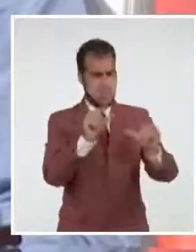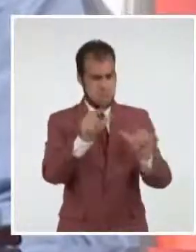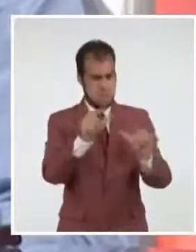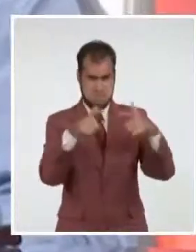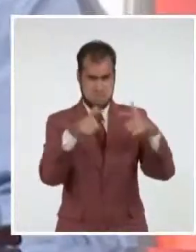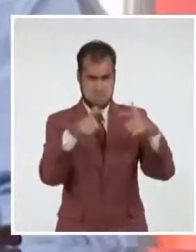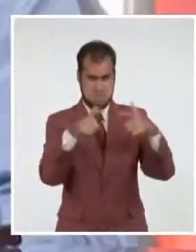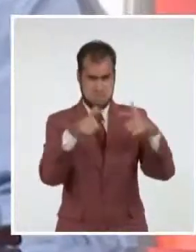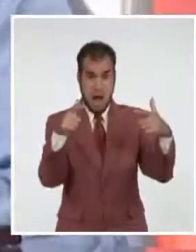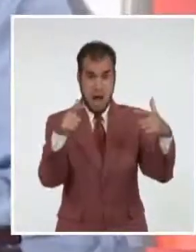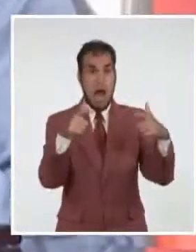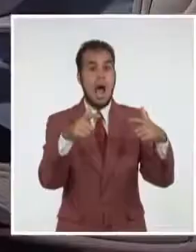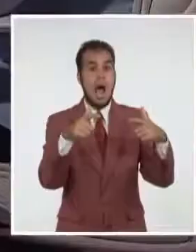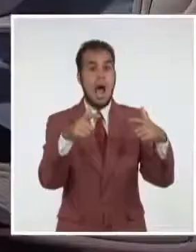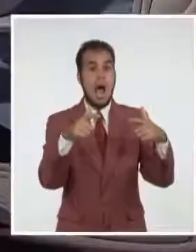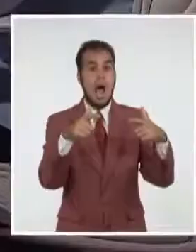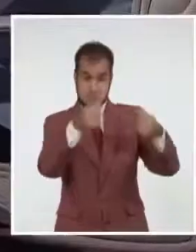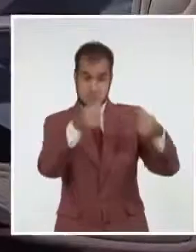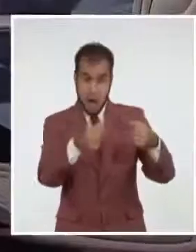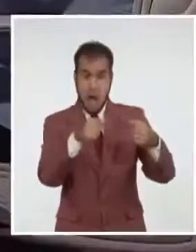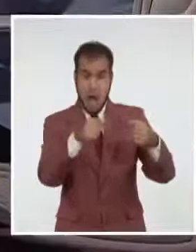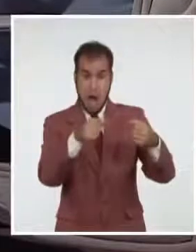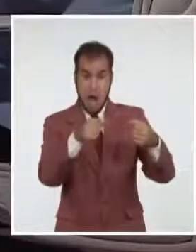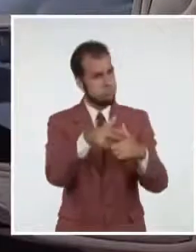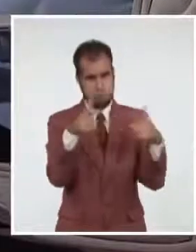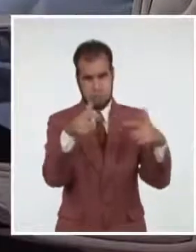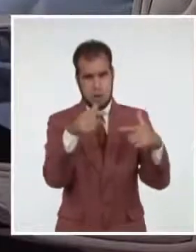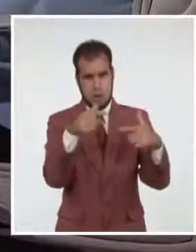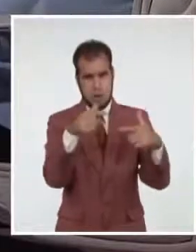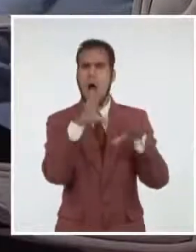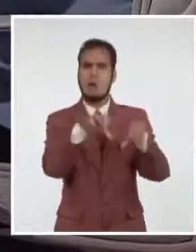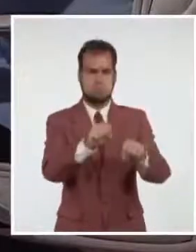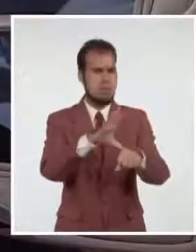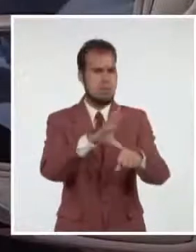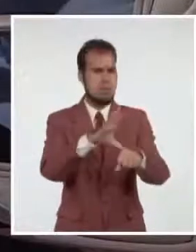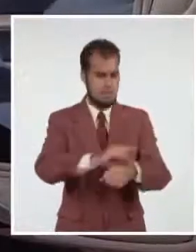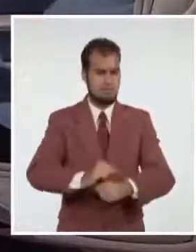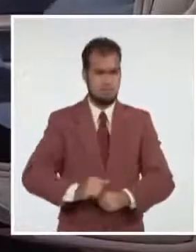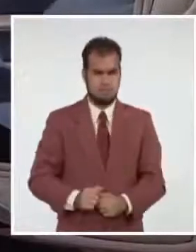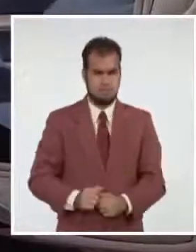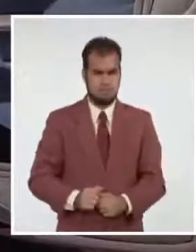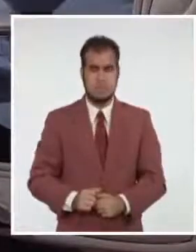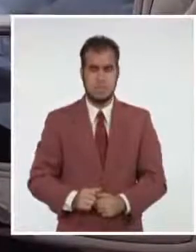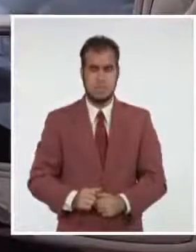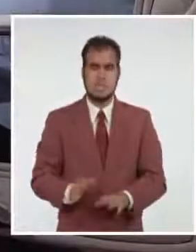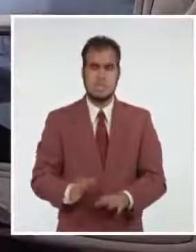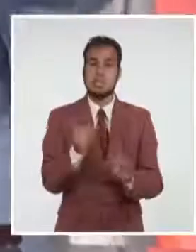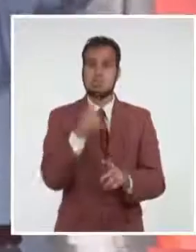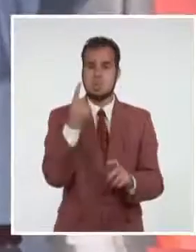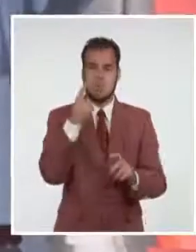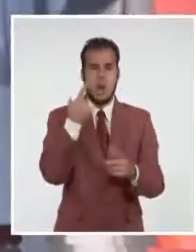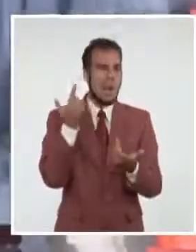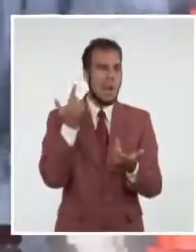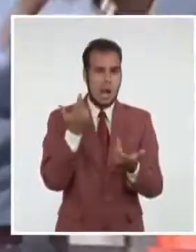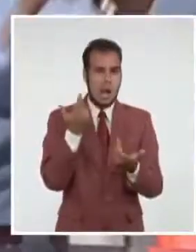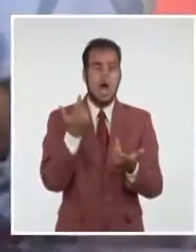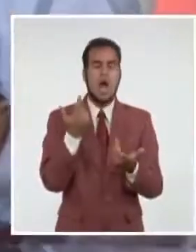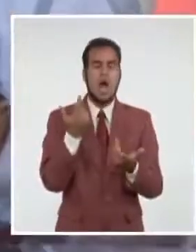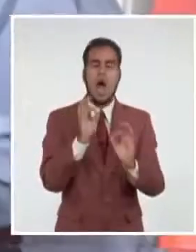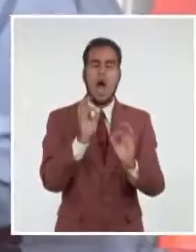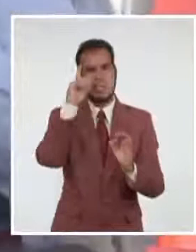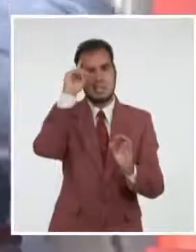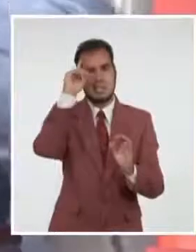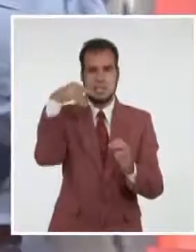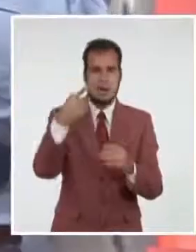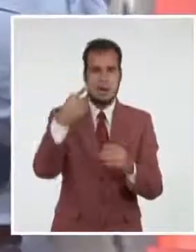casos positivos de este país y del mundo, para no engañarnos. Los estudios poblacionales, que se hacía un barrido,